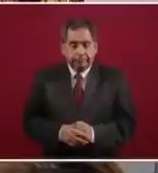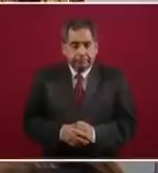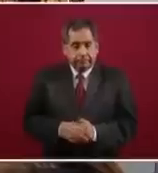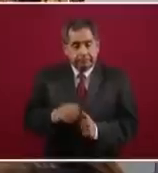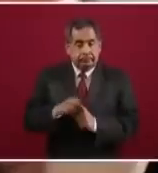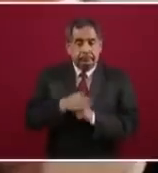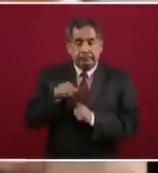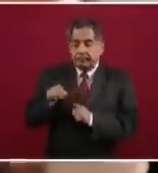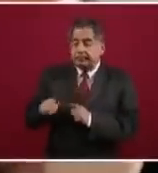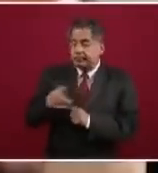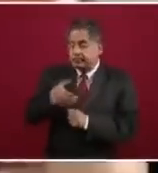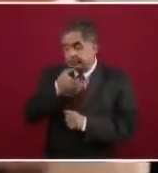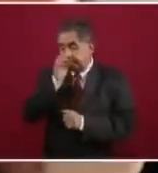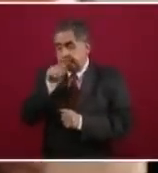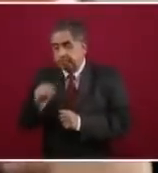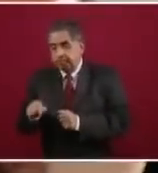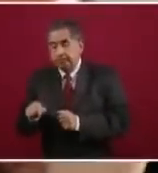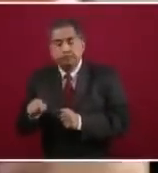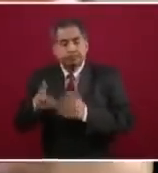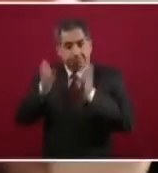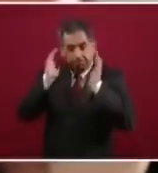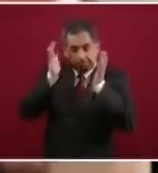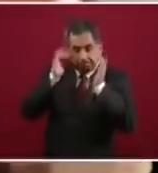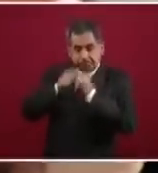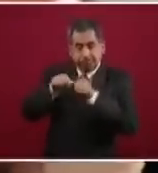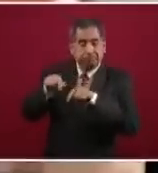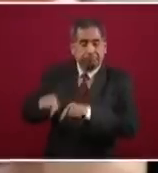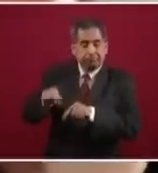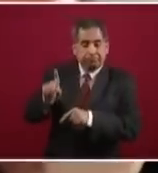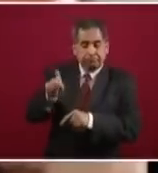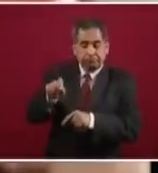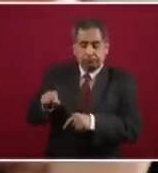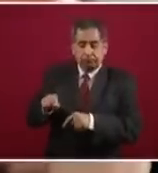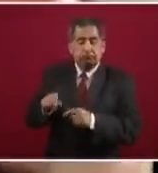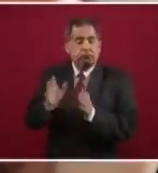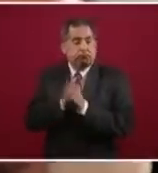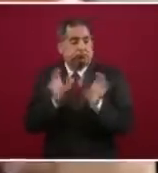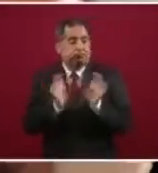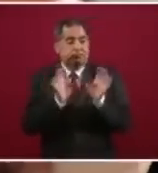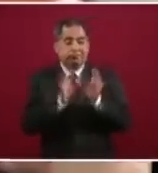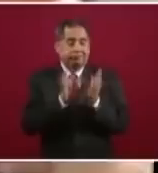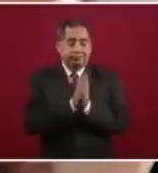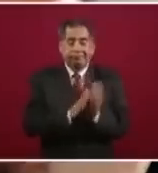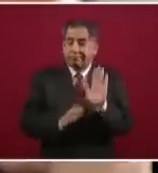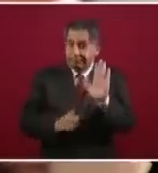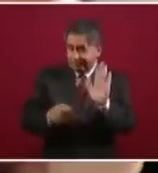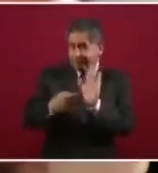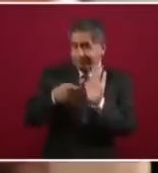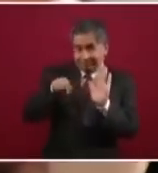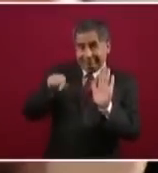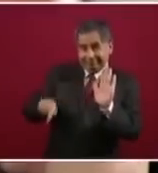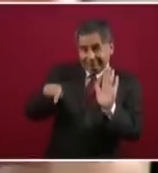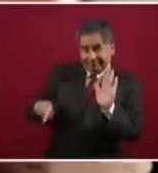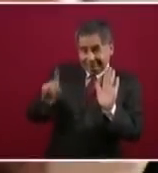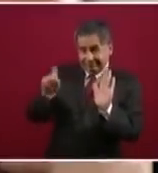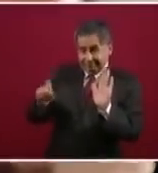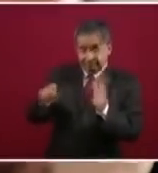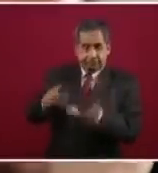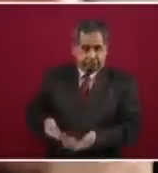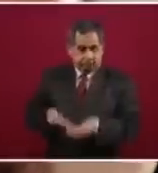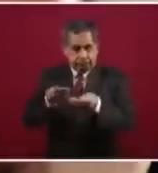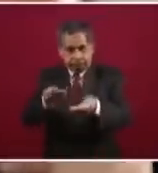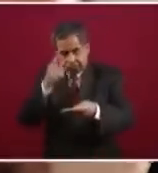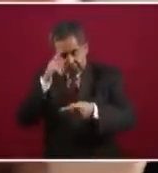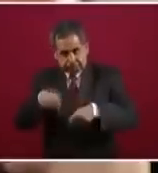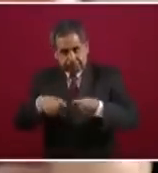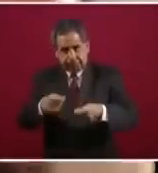porque beben esta agua y además se bañan con ella. Tenemos los certificados médicos de que esto se debe al agua potable, aquí los traigo para